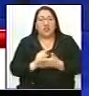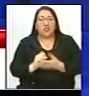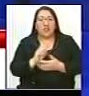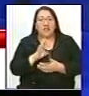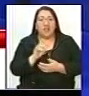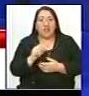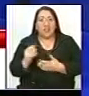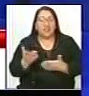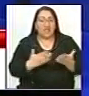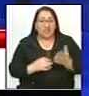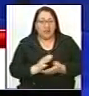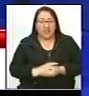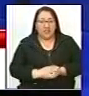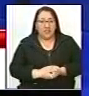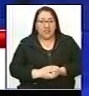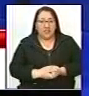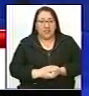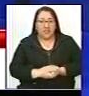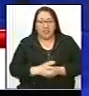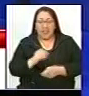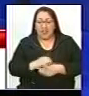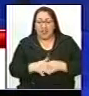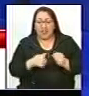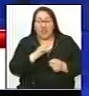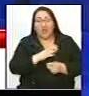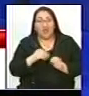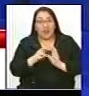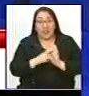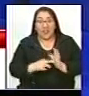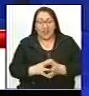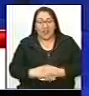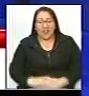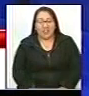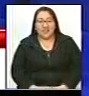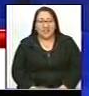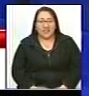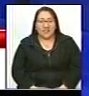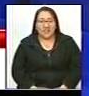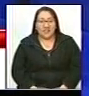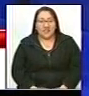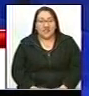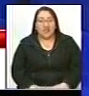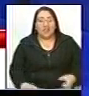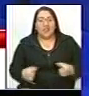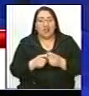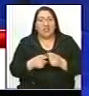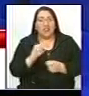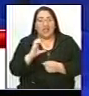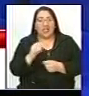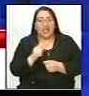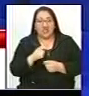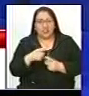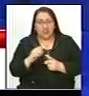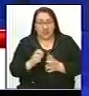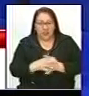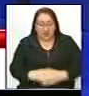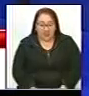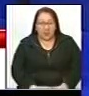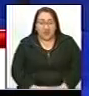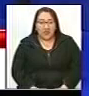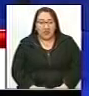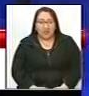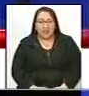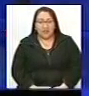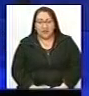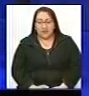bienes, servicios y obras en los gobiernos regionales que coordina el congresista Miguel Castro Grajales.